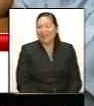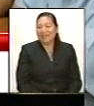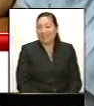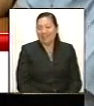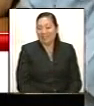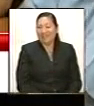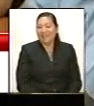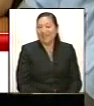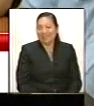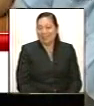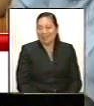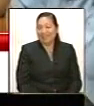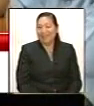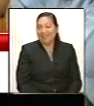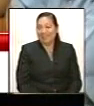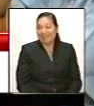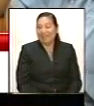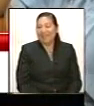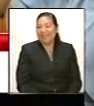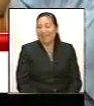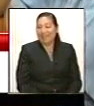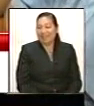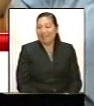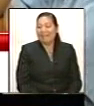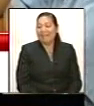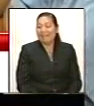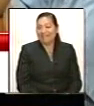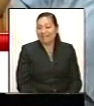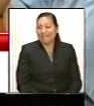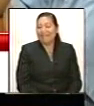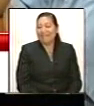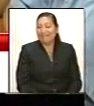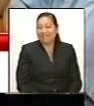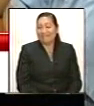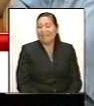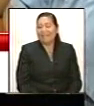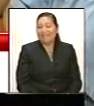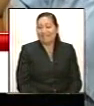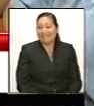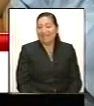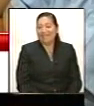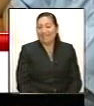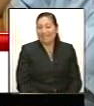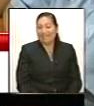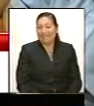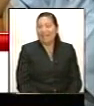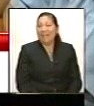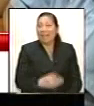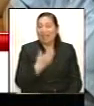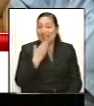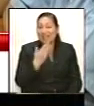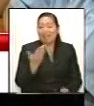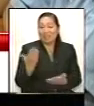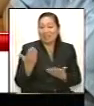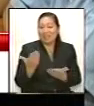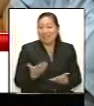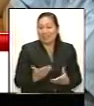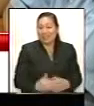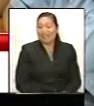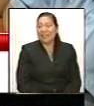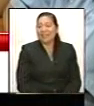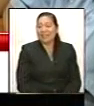Gracias. Agradecerte por por la invitación.